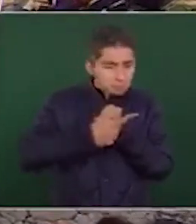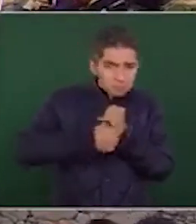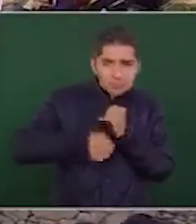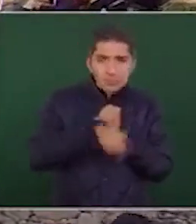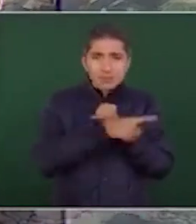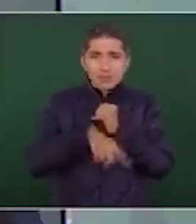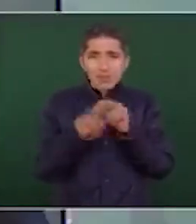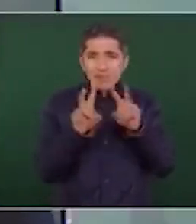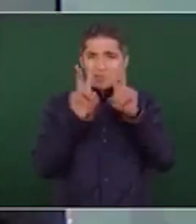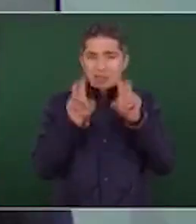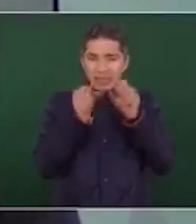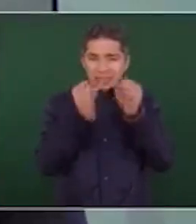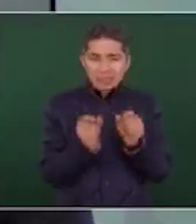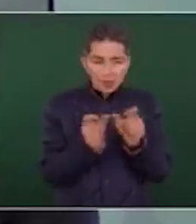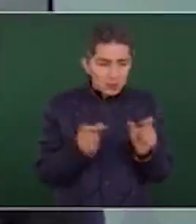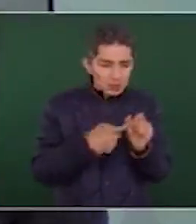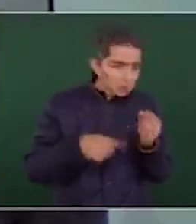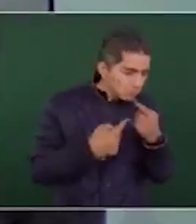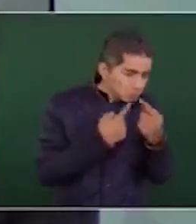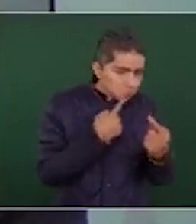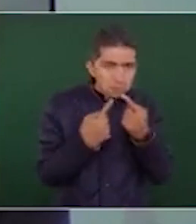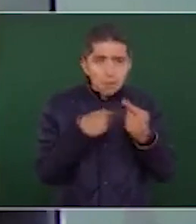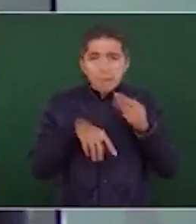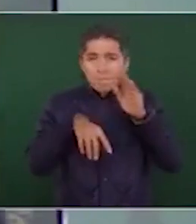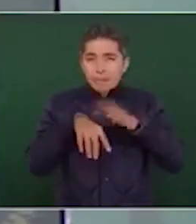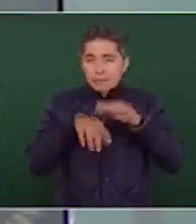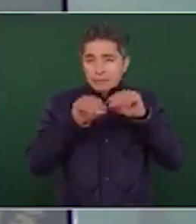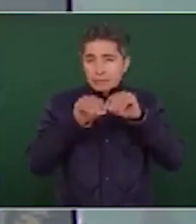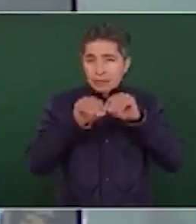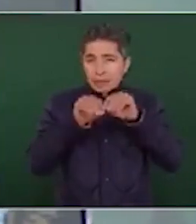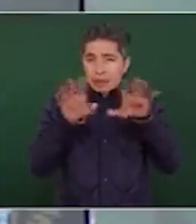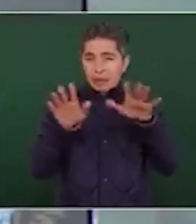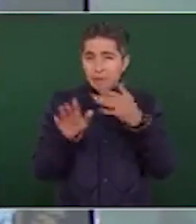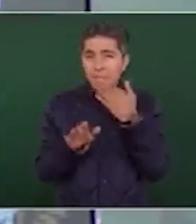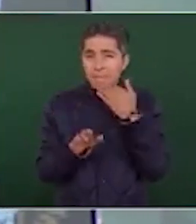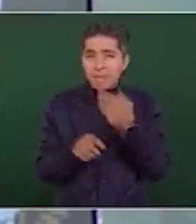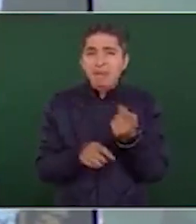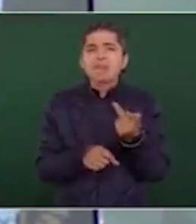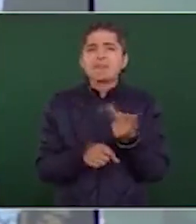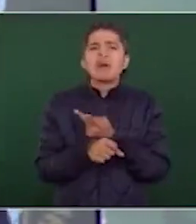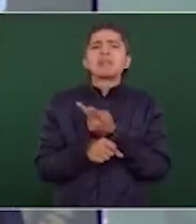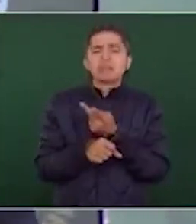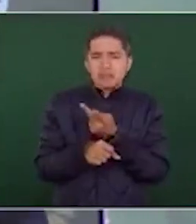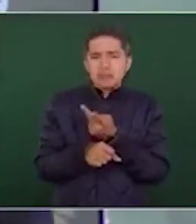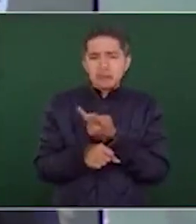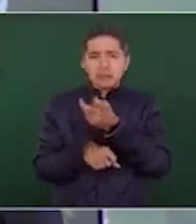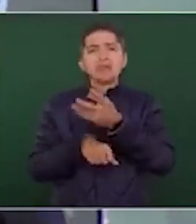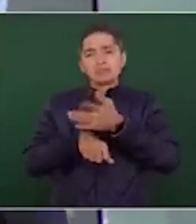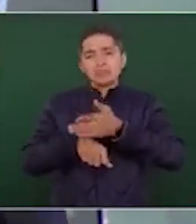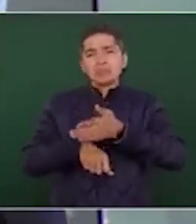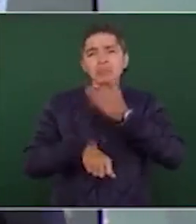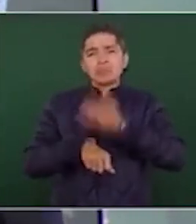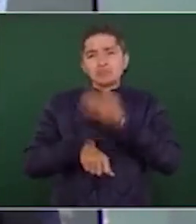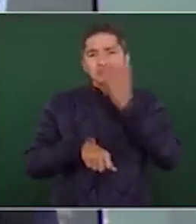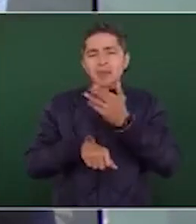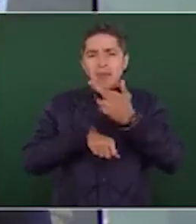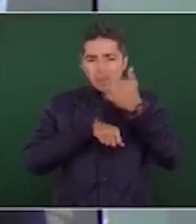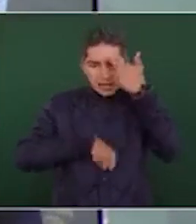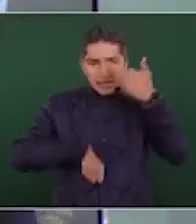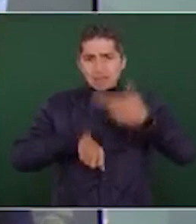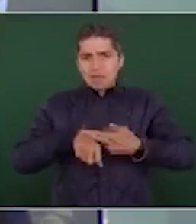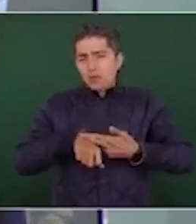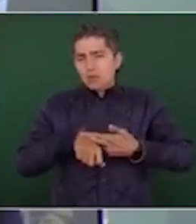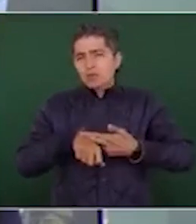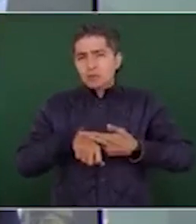Seguridad que, para aclarar bien lo sucedido, castigar a